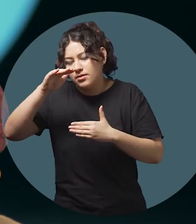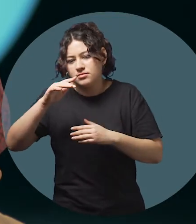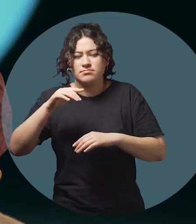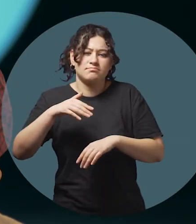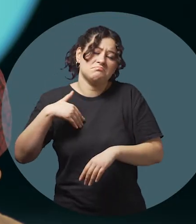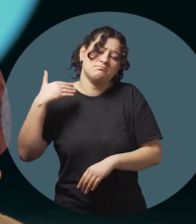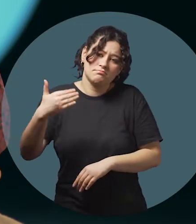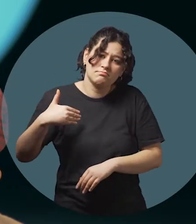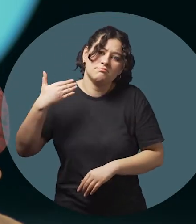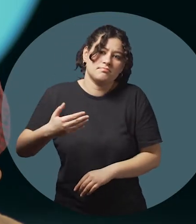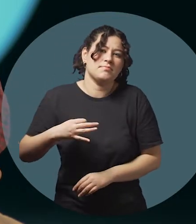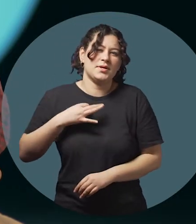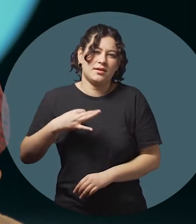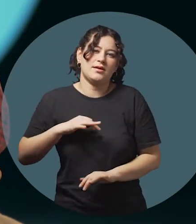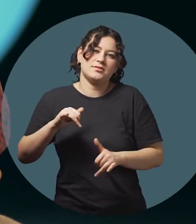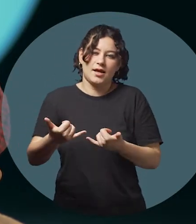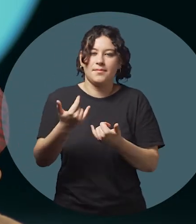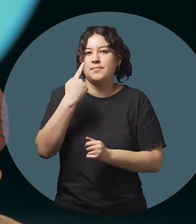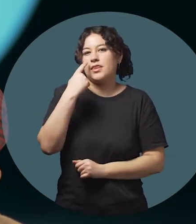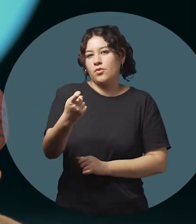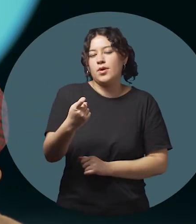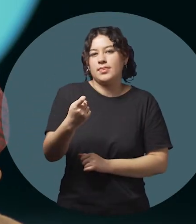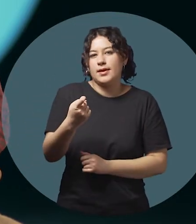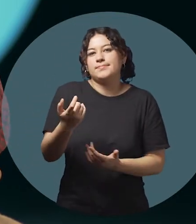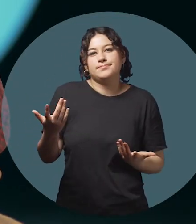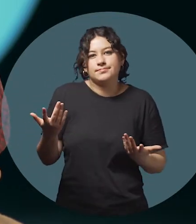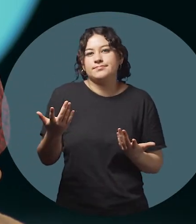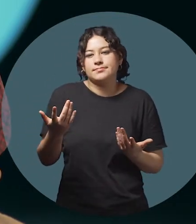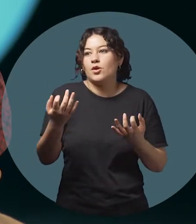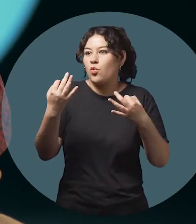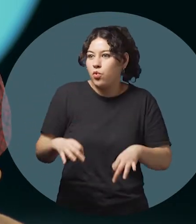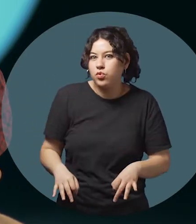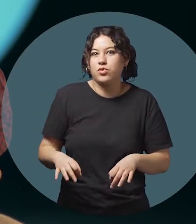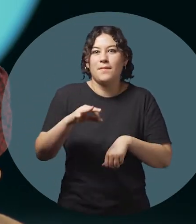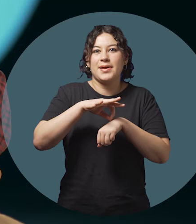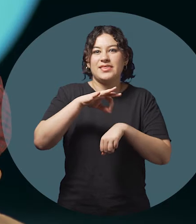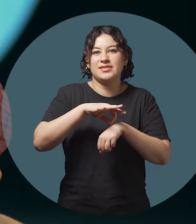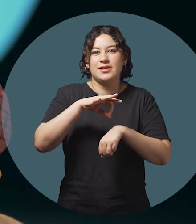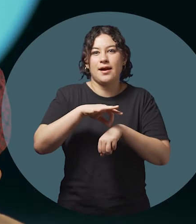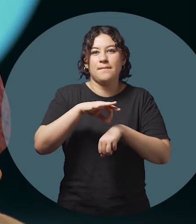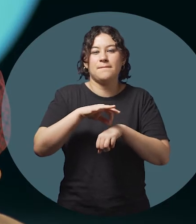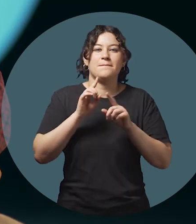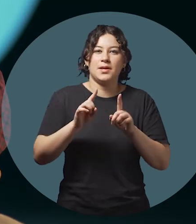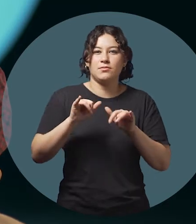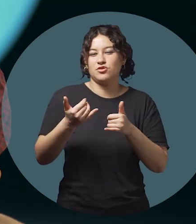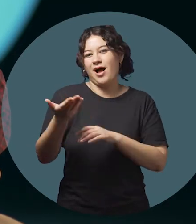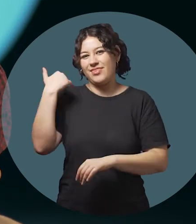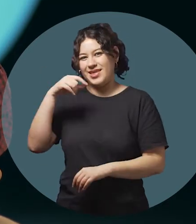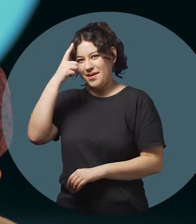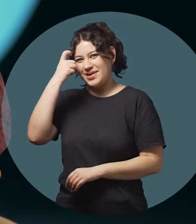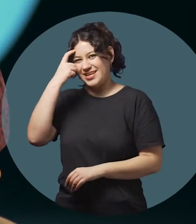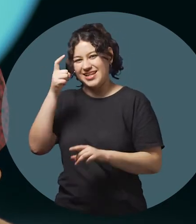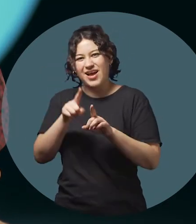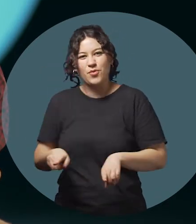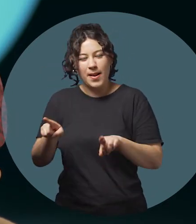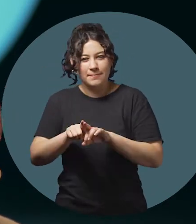uno en la vida lo ha ido aprendiendo y se ha ido dando en la medicina lo que de alguna manera yo viví en su momento, que